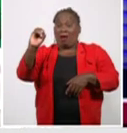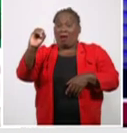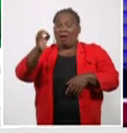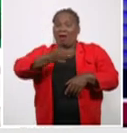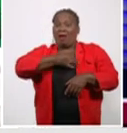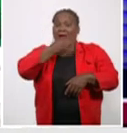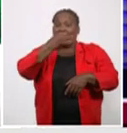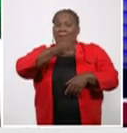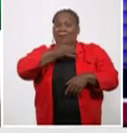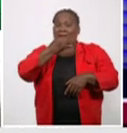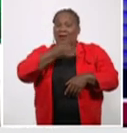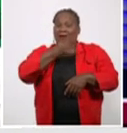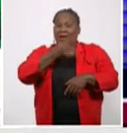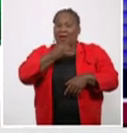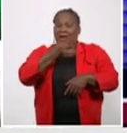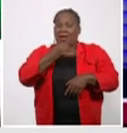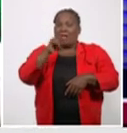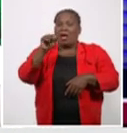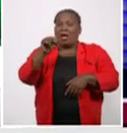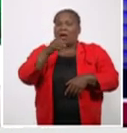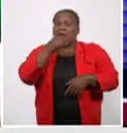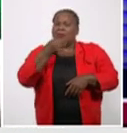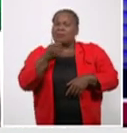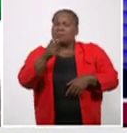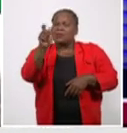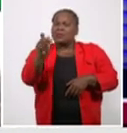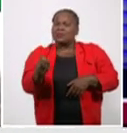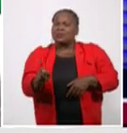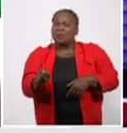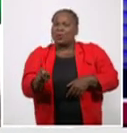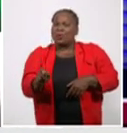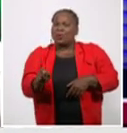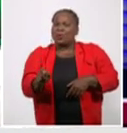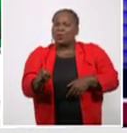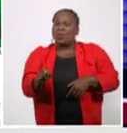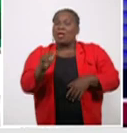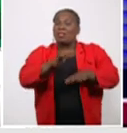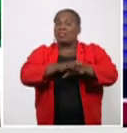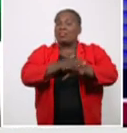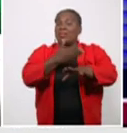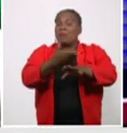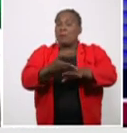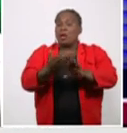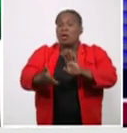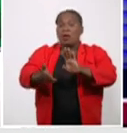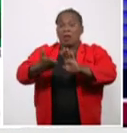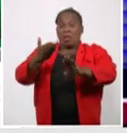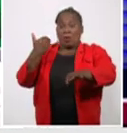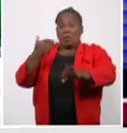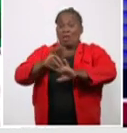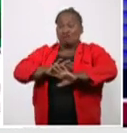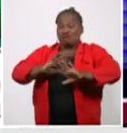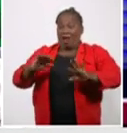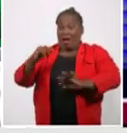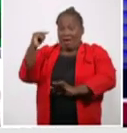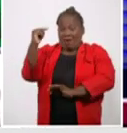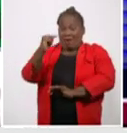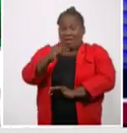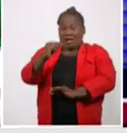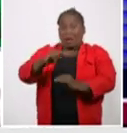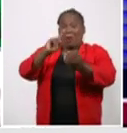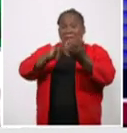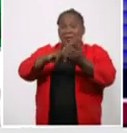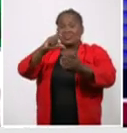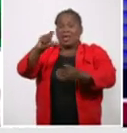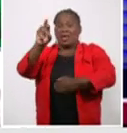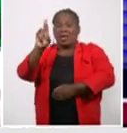ha descrito en personas que aún después de recuperado, después de ser negativo el PCR